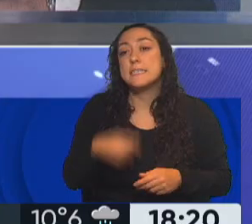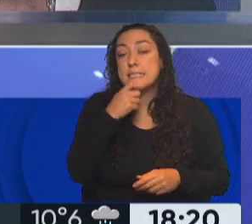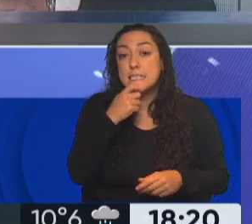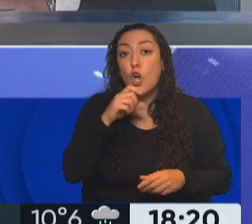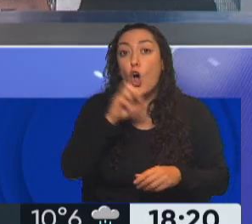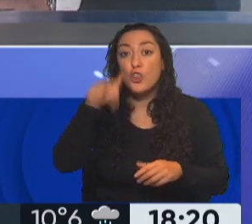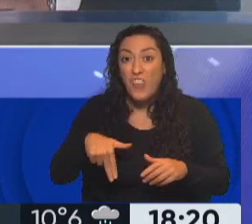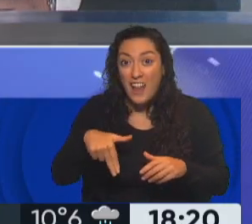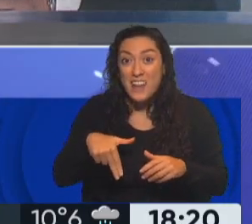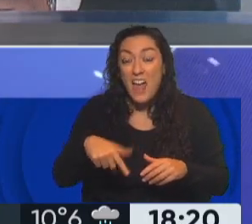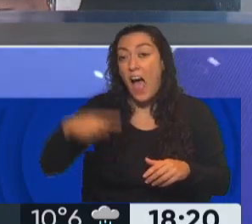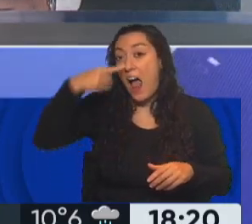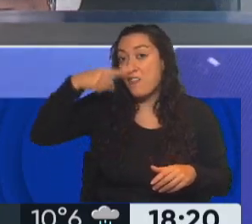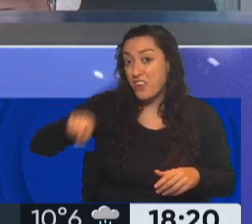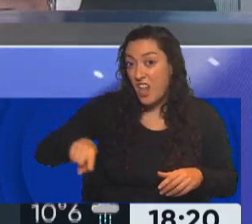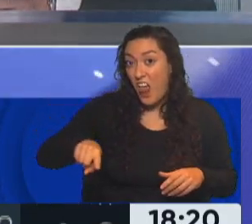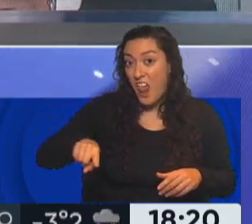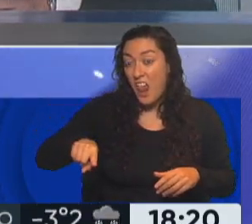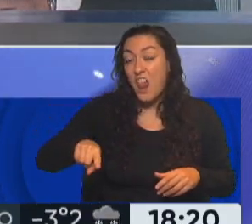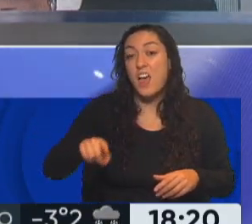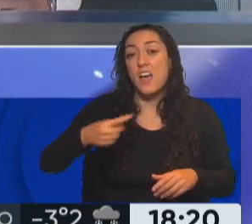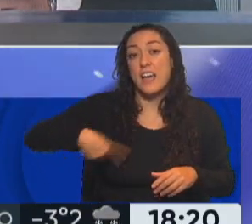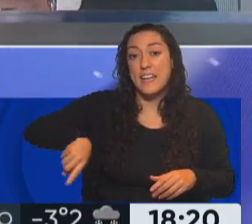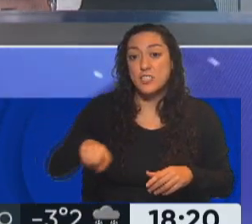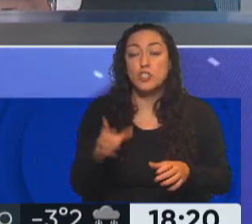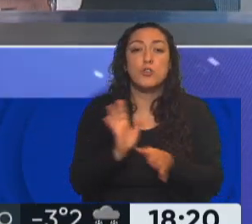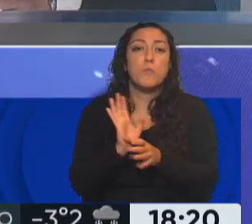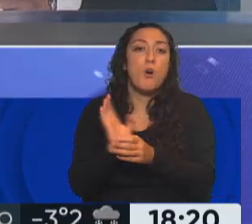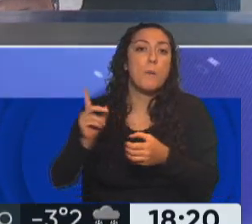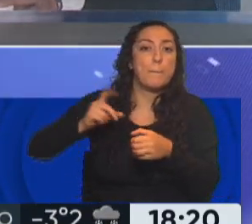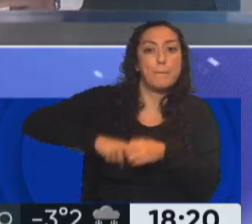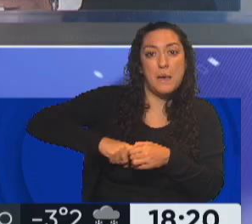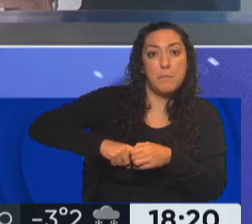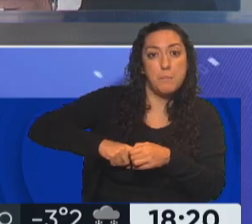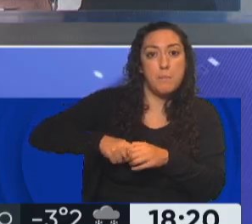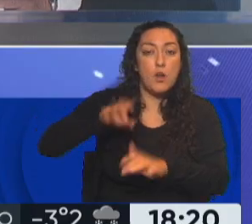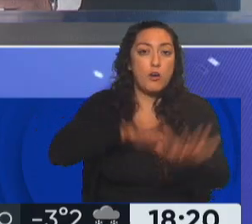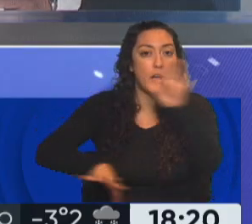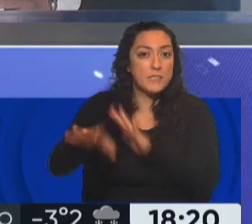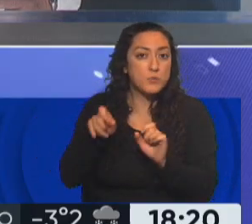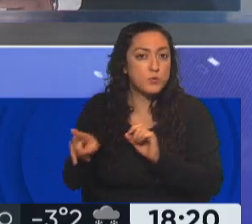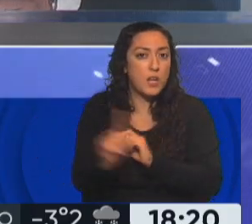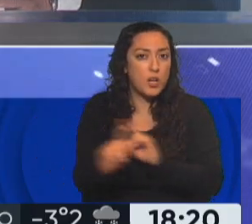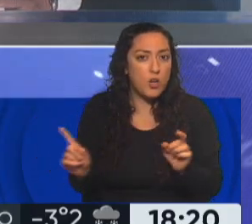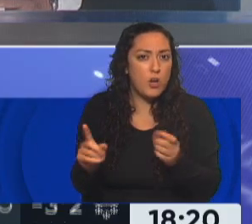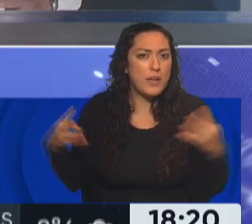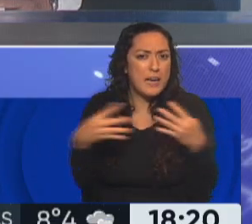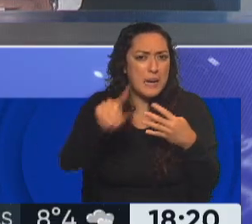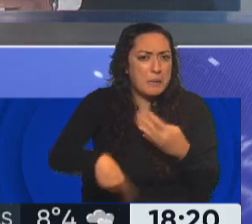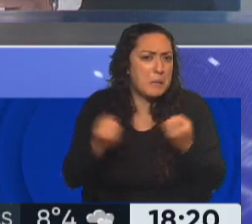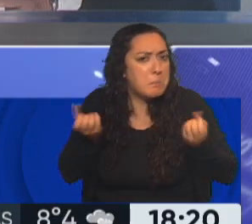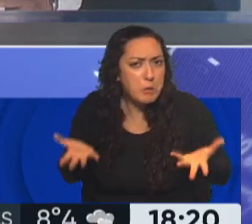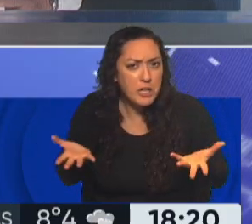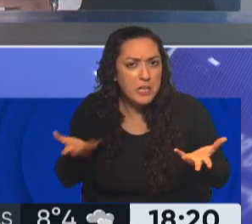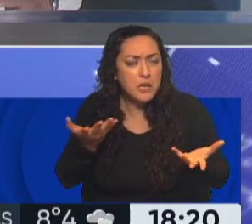OTAN finalmente no va a ser parte como miembro pleno de su estructura, ¿por qué ocurrió esta guerra? Porque en